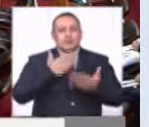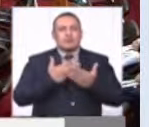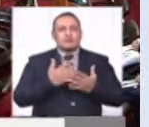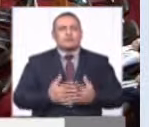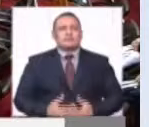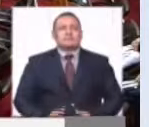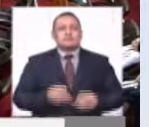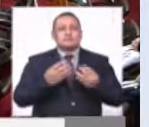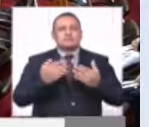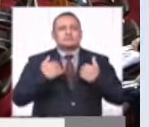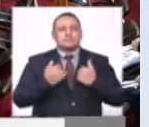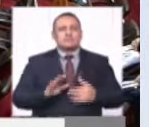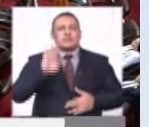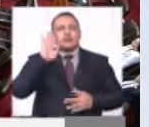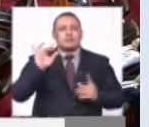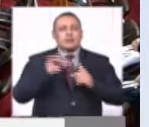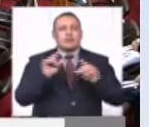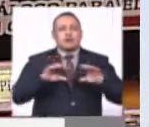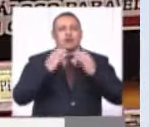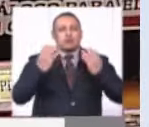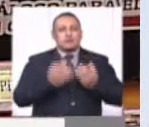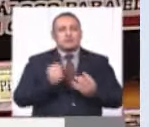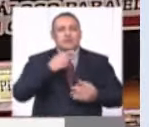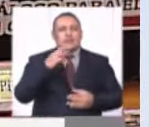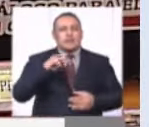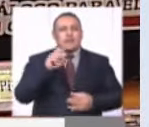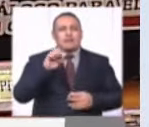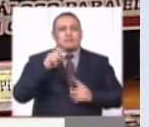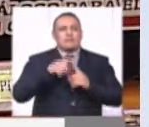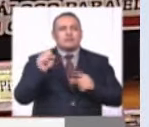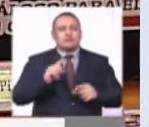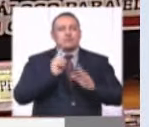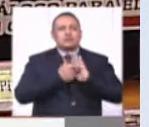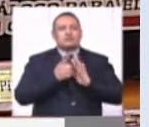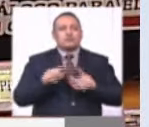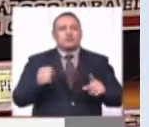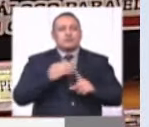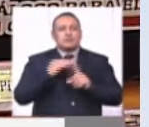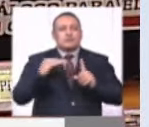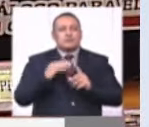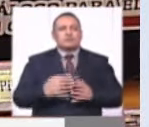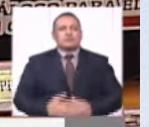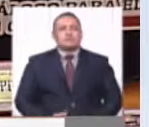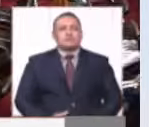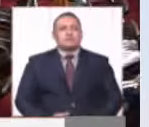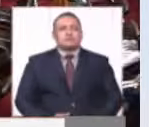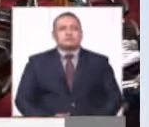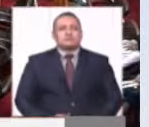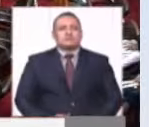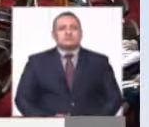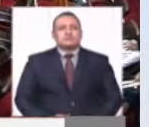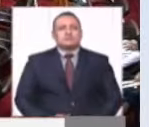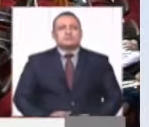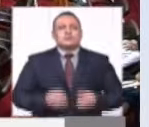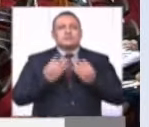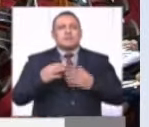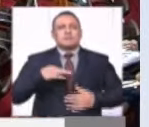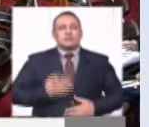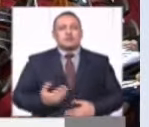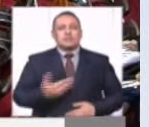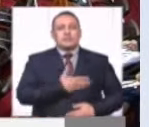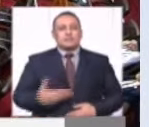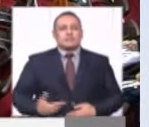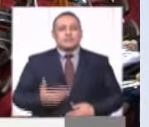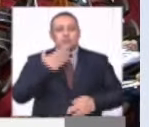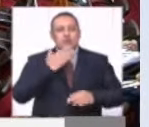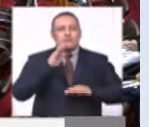congresista. Tiene el uso de la palabra el congresista Hamlet Echeverría por 1 minuto y medio. Sí, señor presidente,